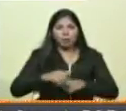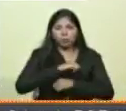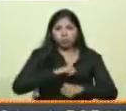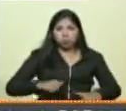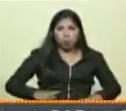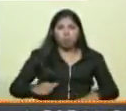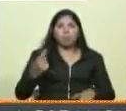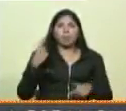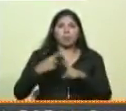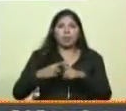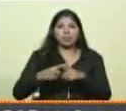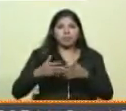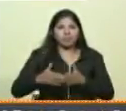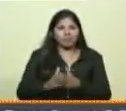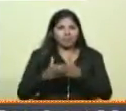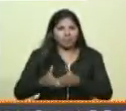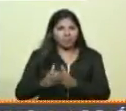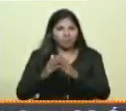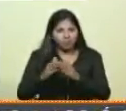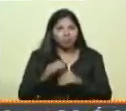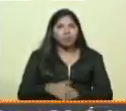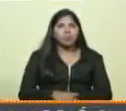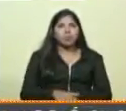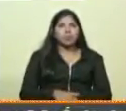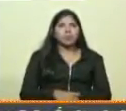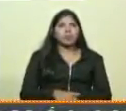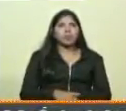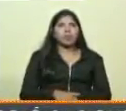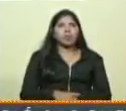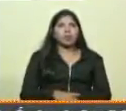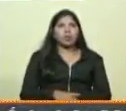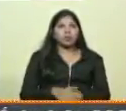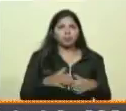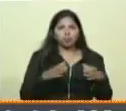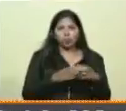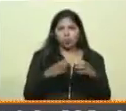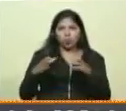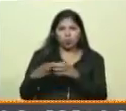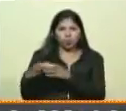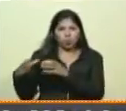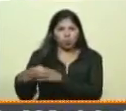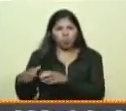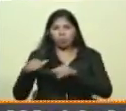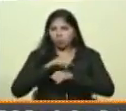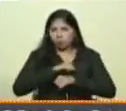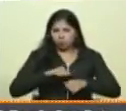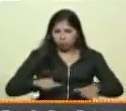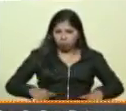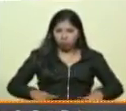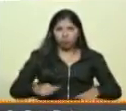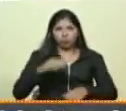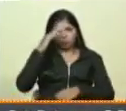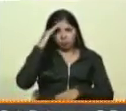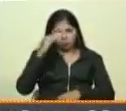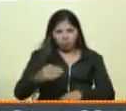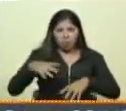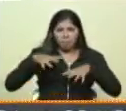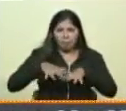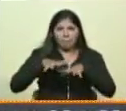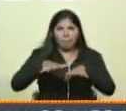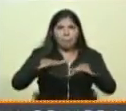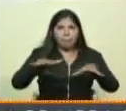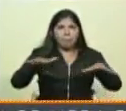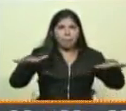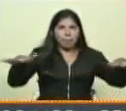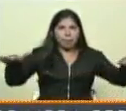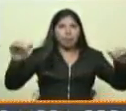Marítima, la SODI al mando de Prieto Sangroni, Guardia Nacional al mando del general Puccini, estuvo el ministro hoy haciendo el despliegue,